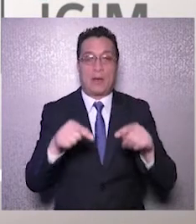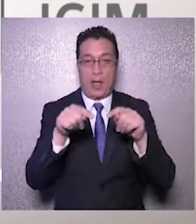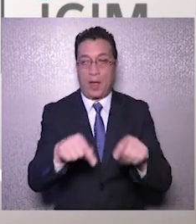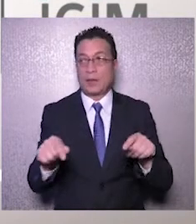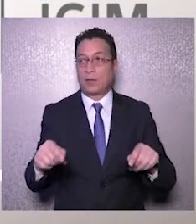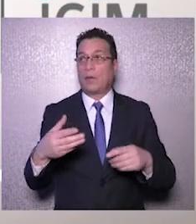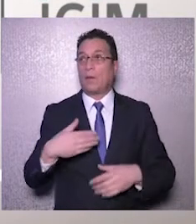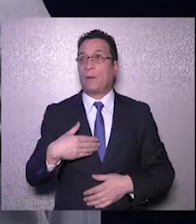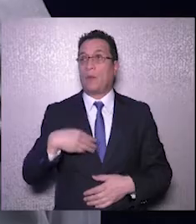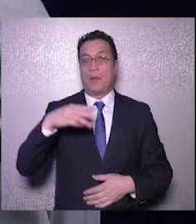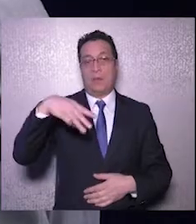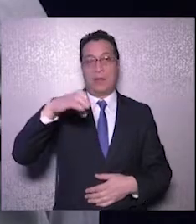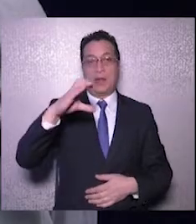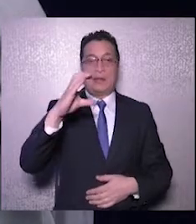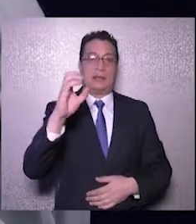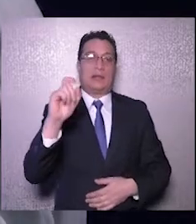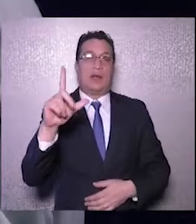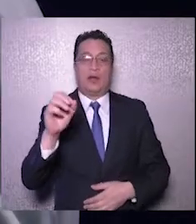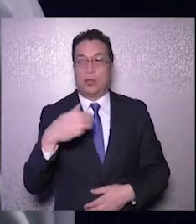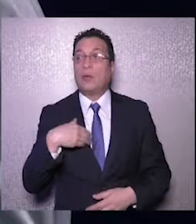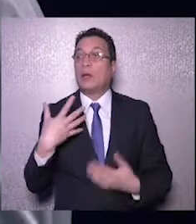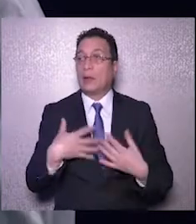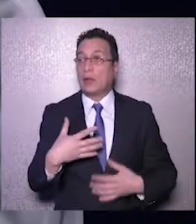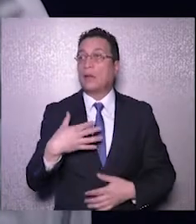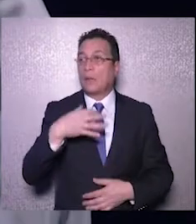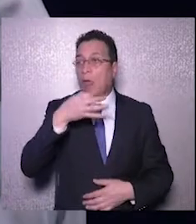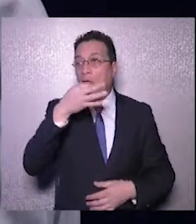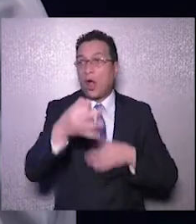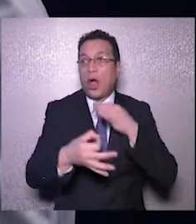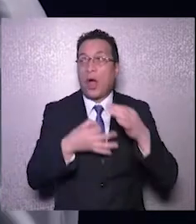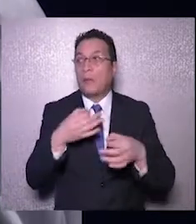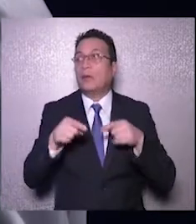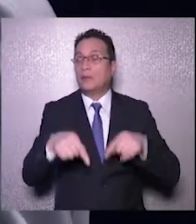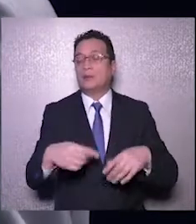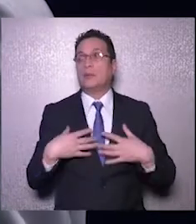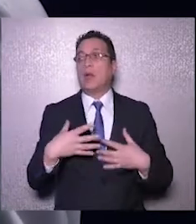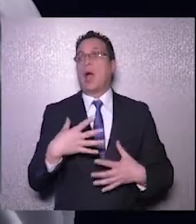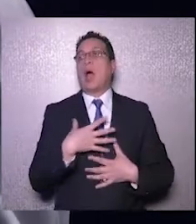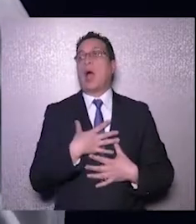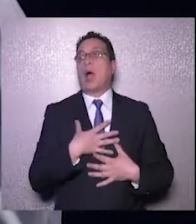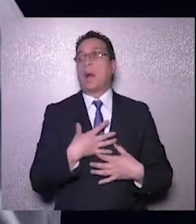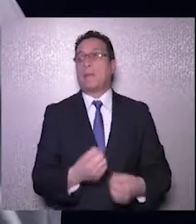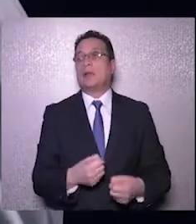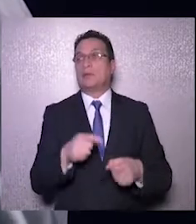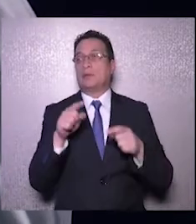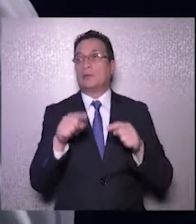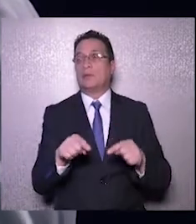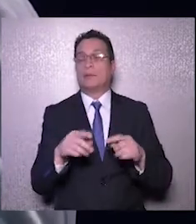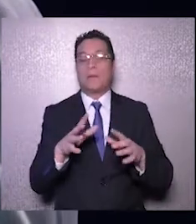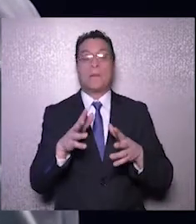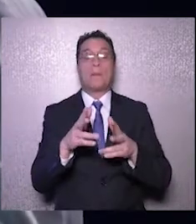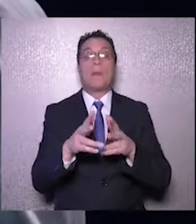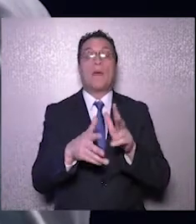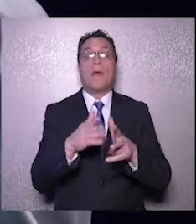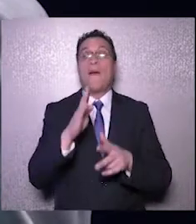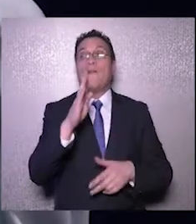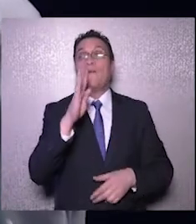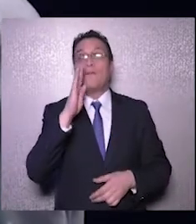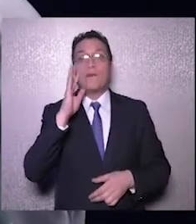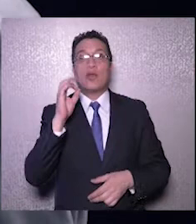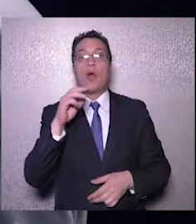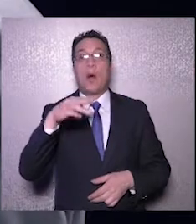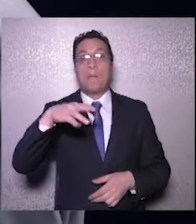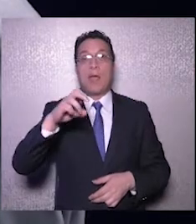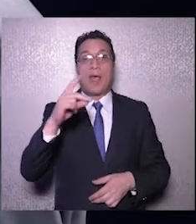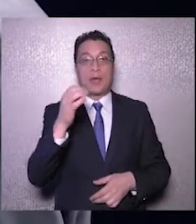es Marcelo Lopetegui y hoy día les quiero comentar sobre esto que me apasiona, que es la informática biomédica y cómo creemos que puede tener un rol